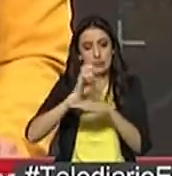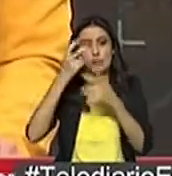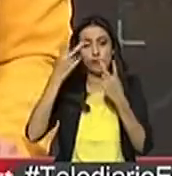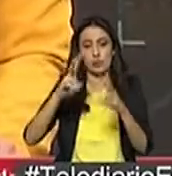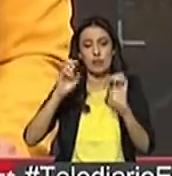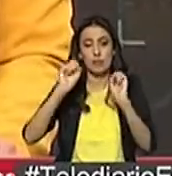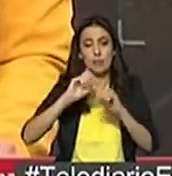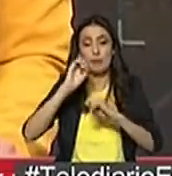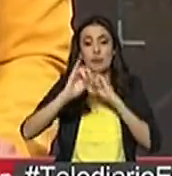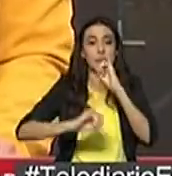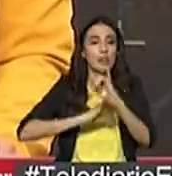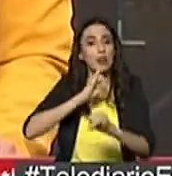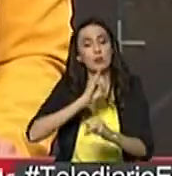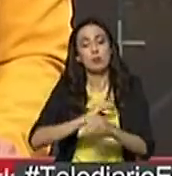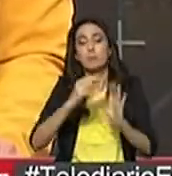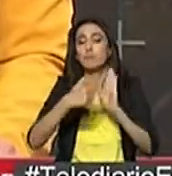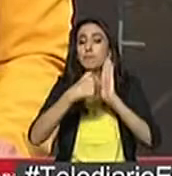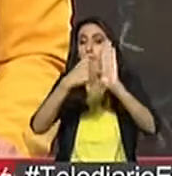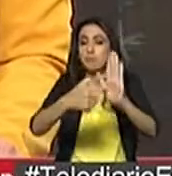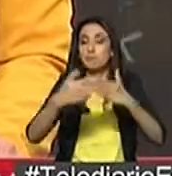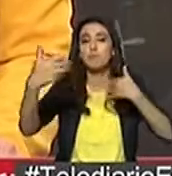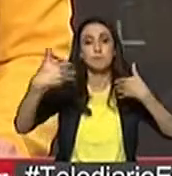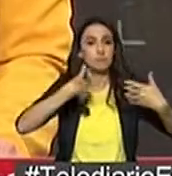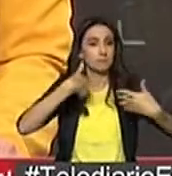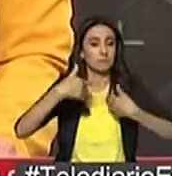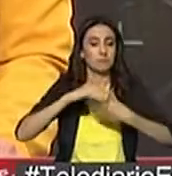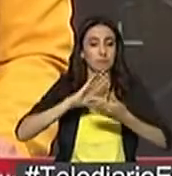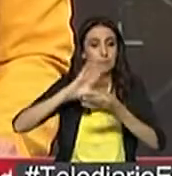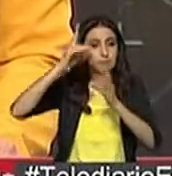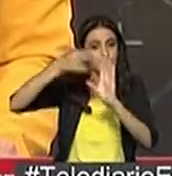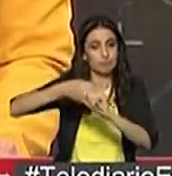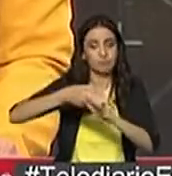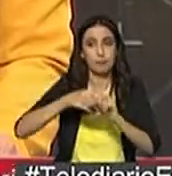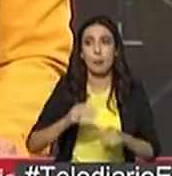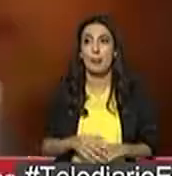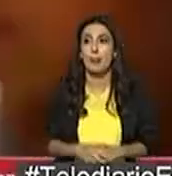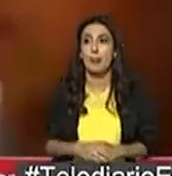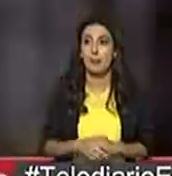deleitan con sus obras a la ciudadanía que asiste al evento cultural.